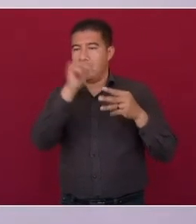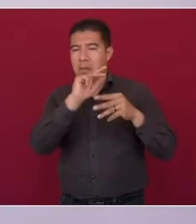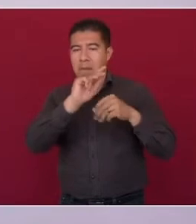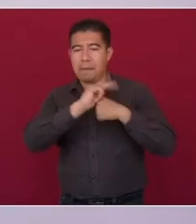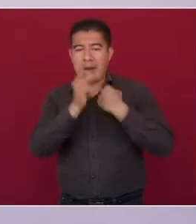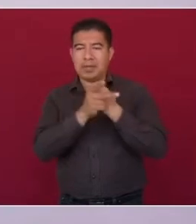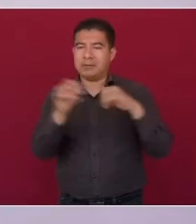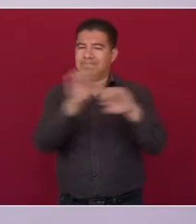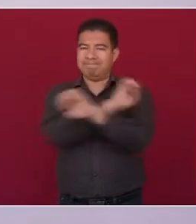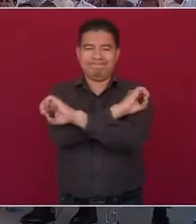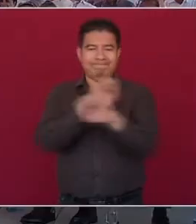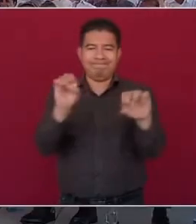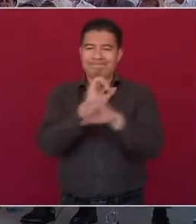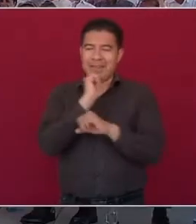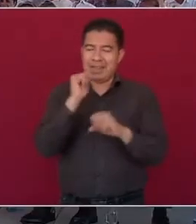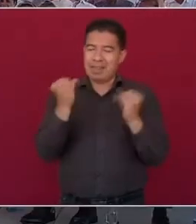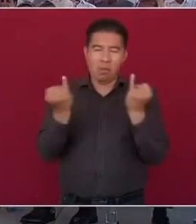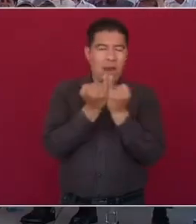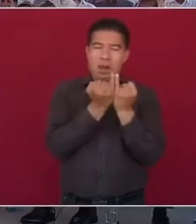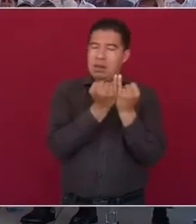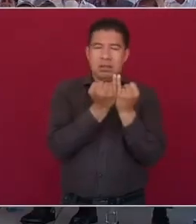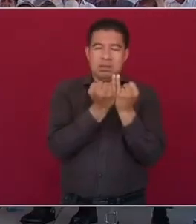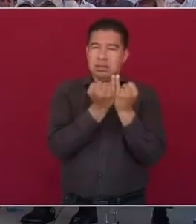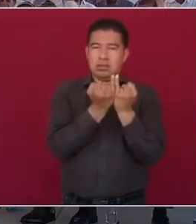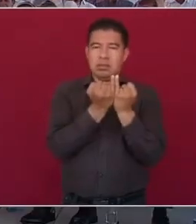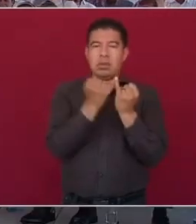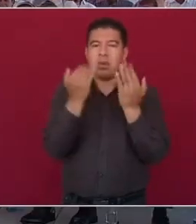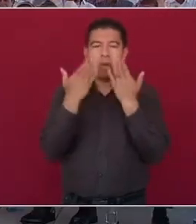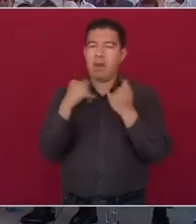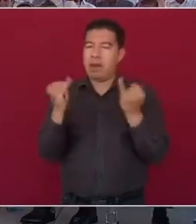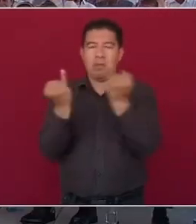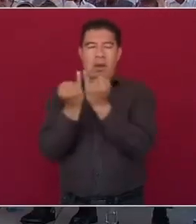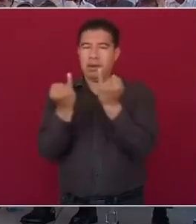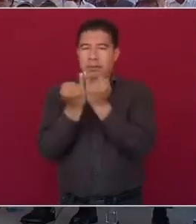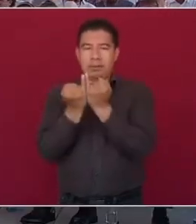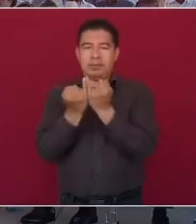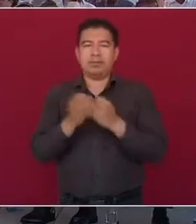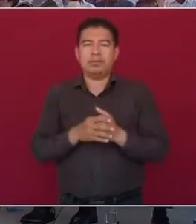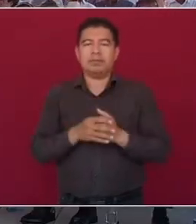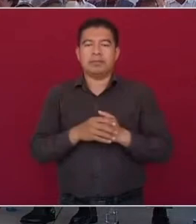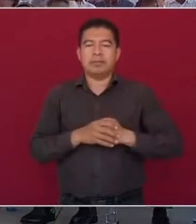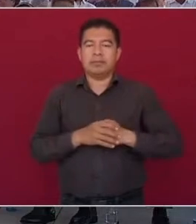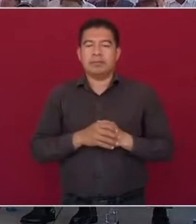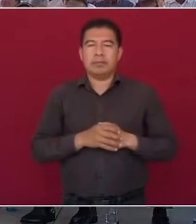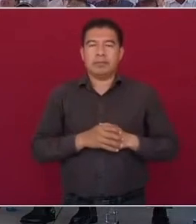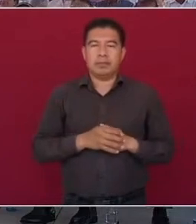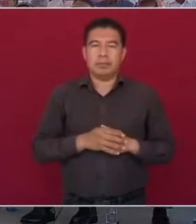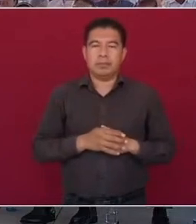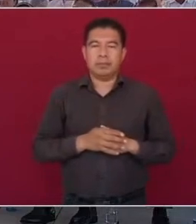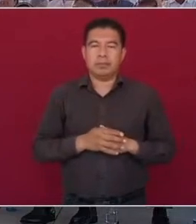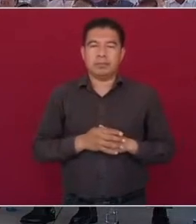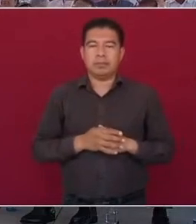invierte en reforestación esta cantidad.